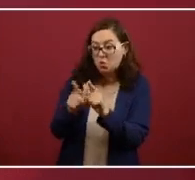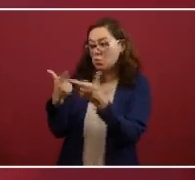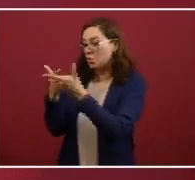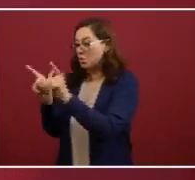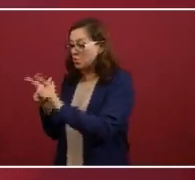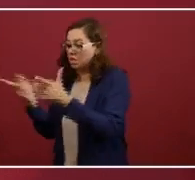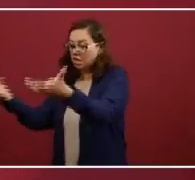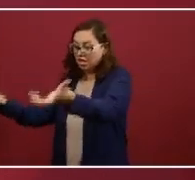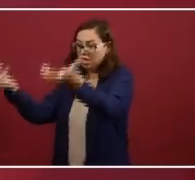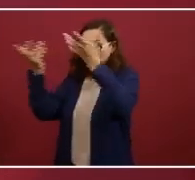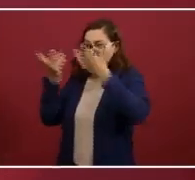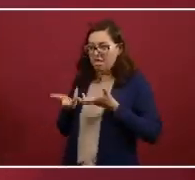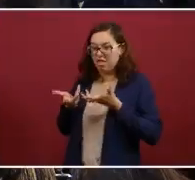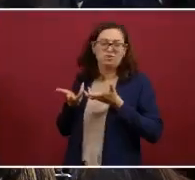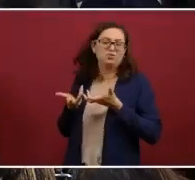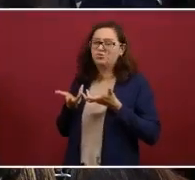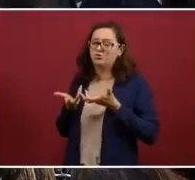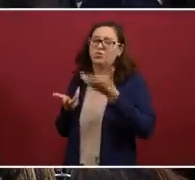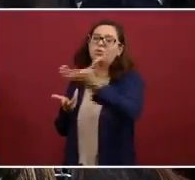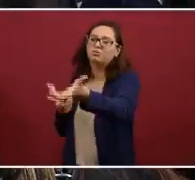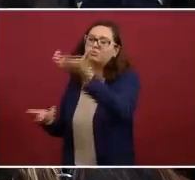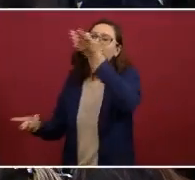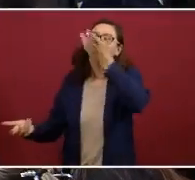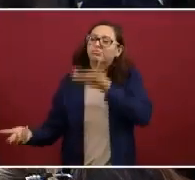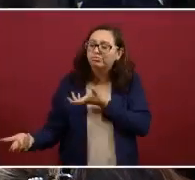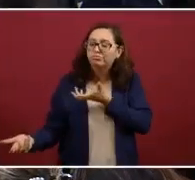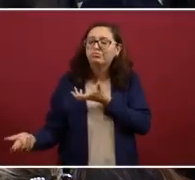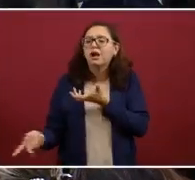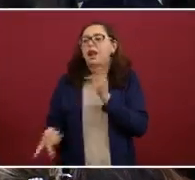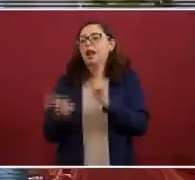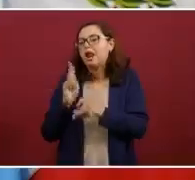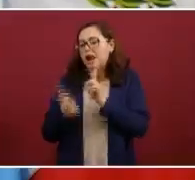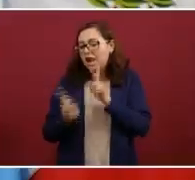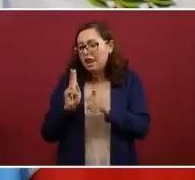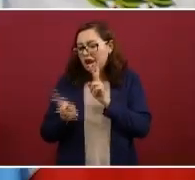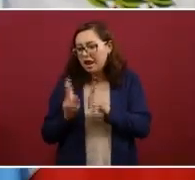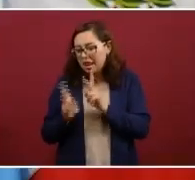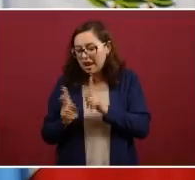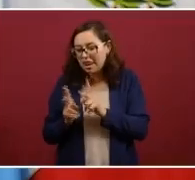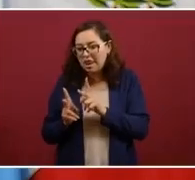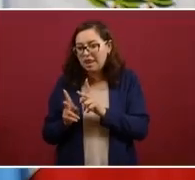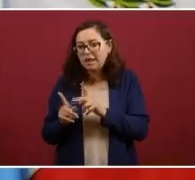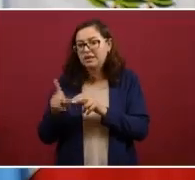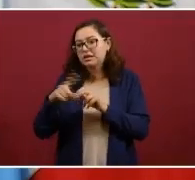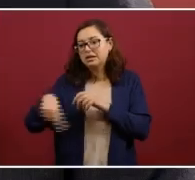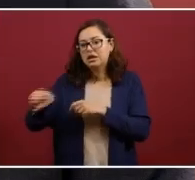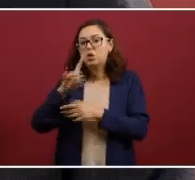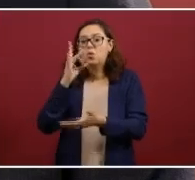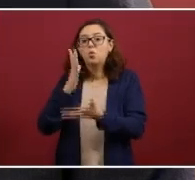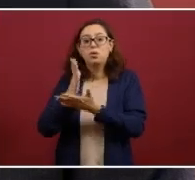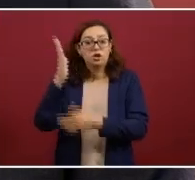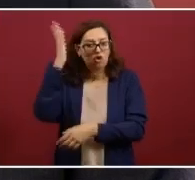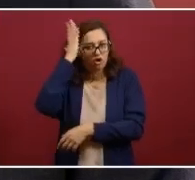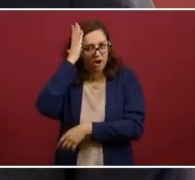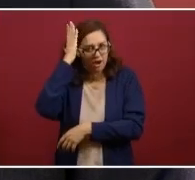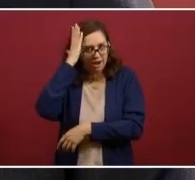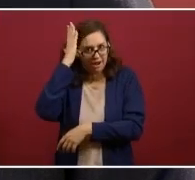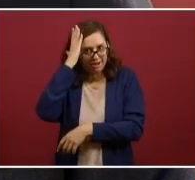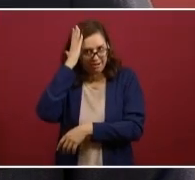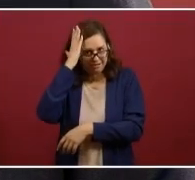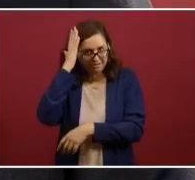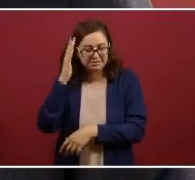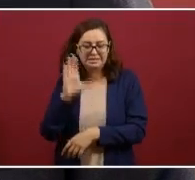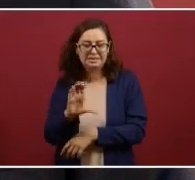platicando al mismo tiempo. Entraron unos, son los gerentes de estas empresas